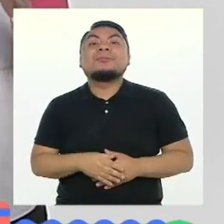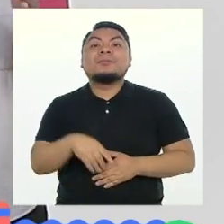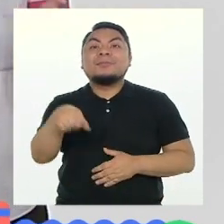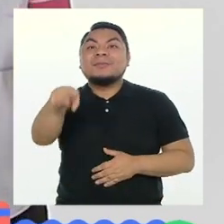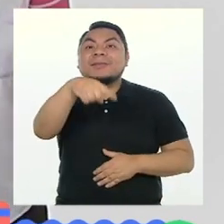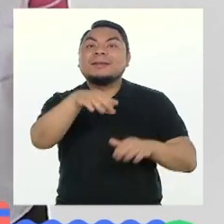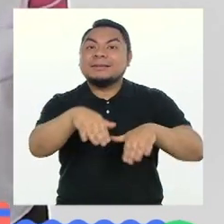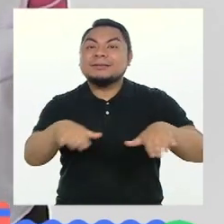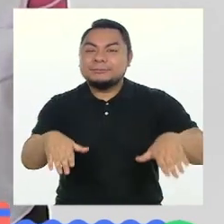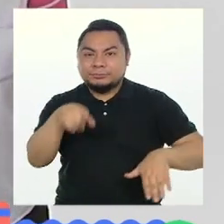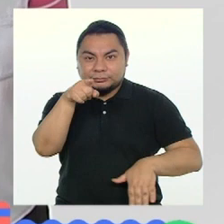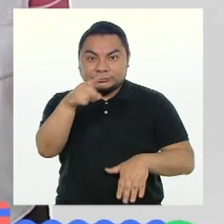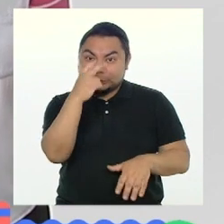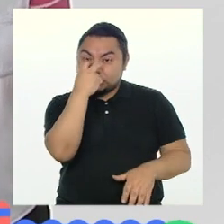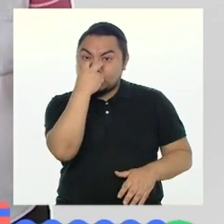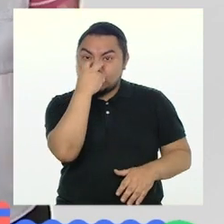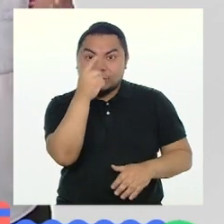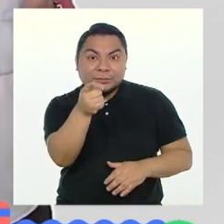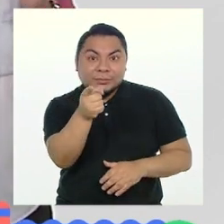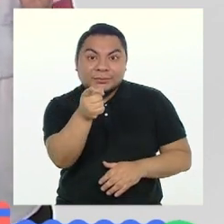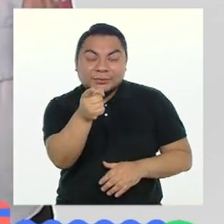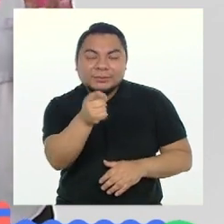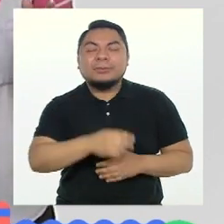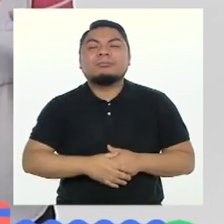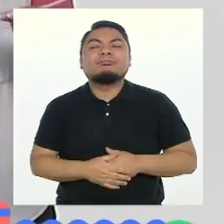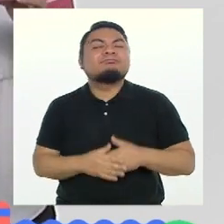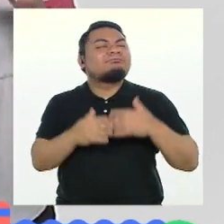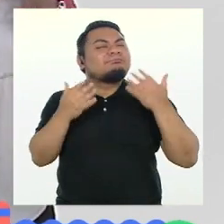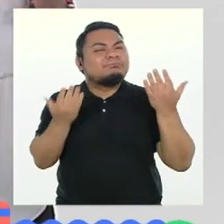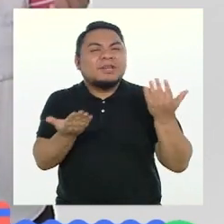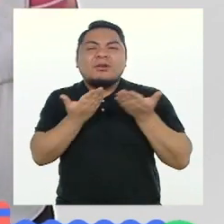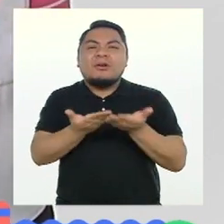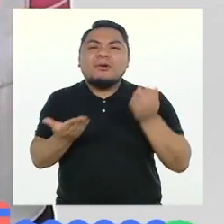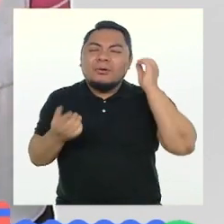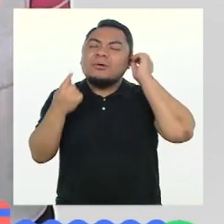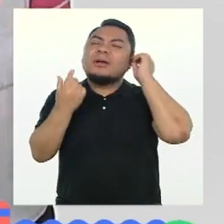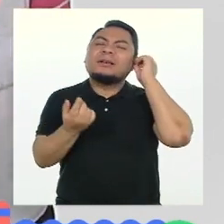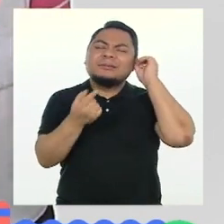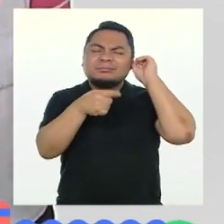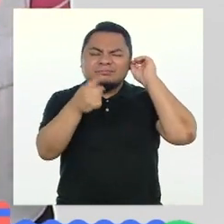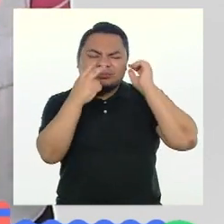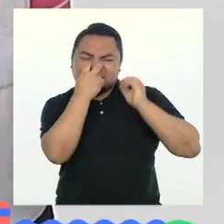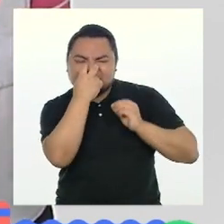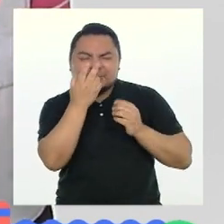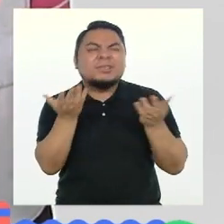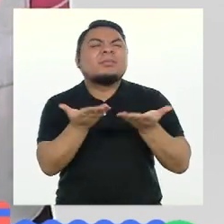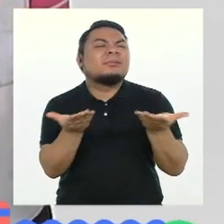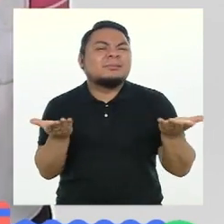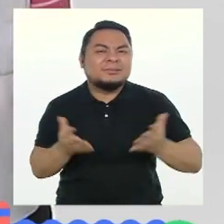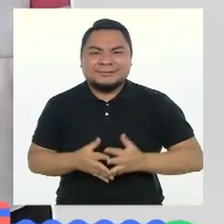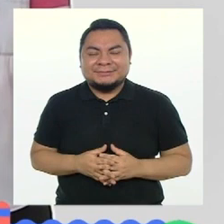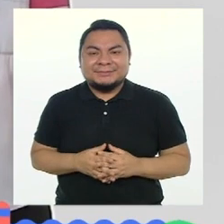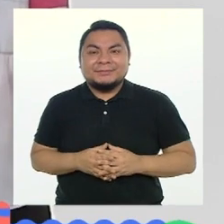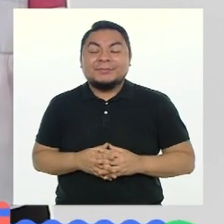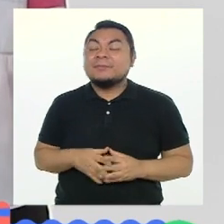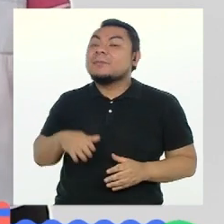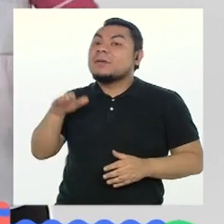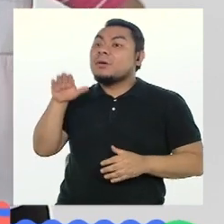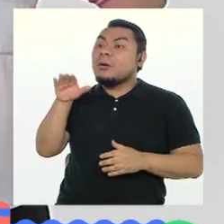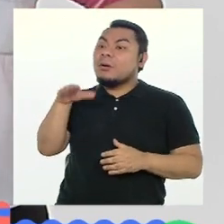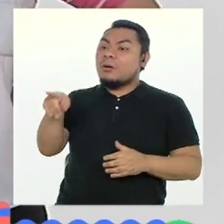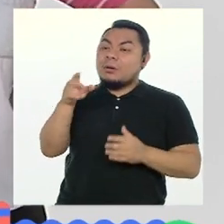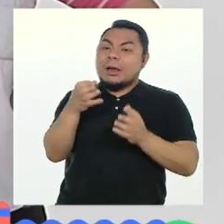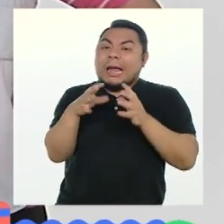niños, ¿ustedes son curiosos? ¿Qué objetos les han producido curiosidad? Cuando el hielo